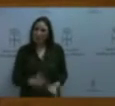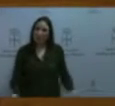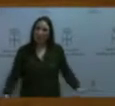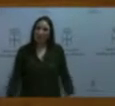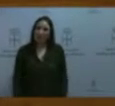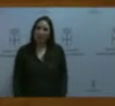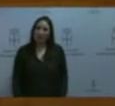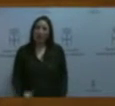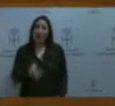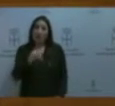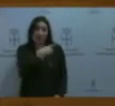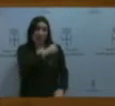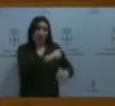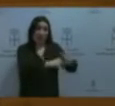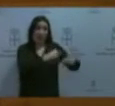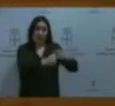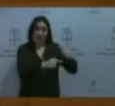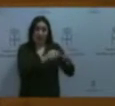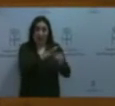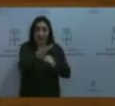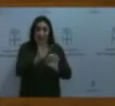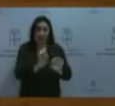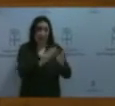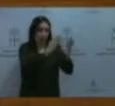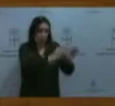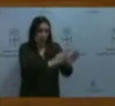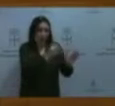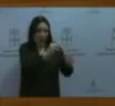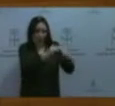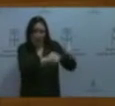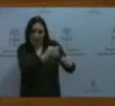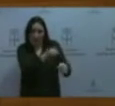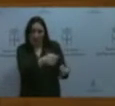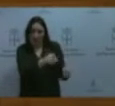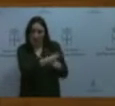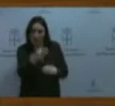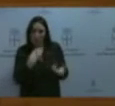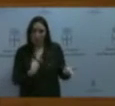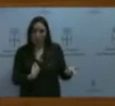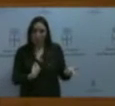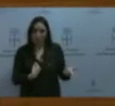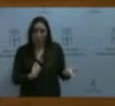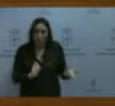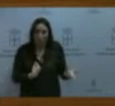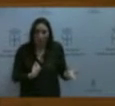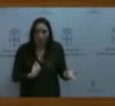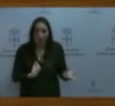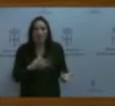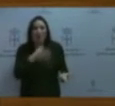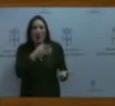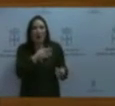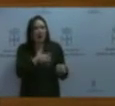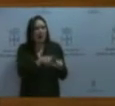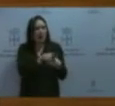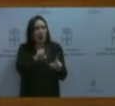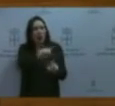Cuando además su familia viene de este ámbito, no solo usted. Ponen en entredicho ahora al servicio de traumatología de